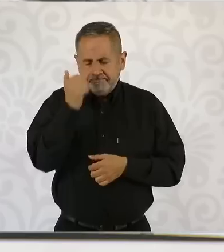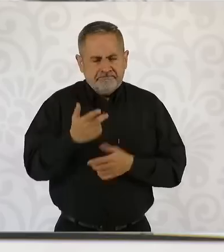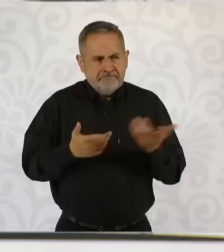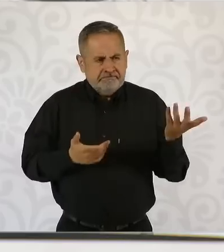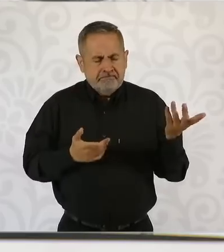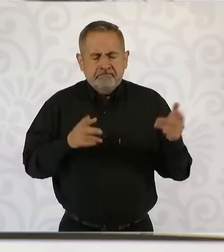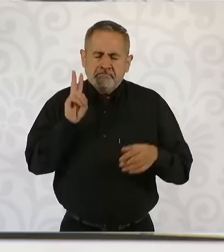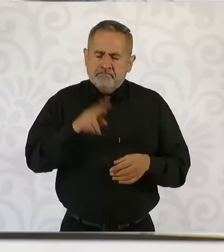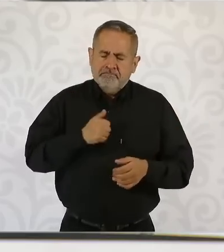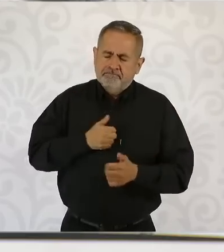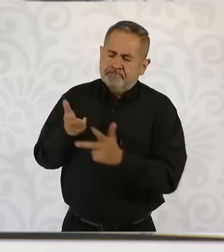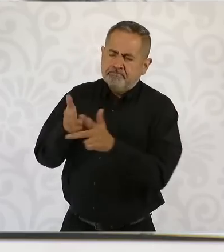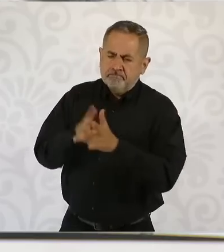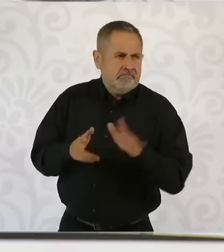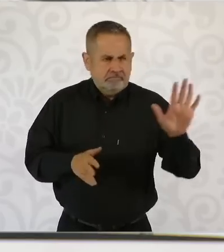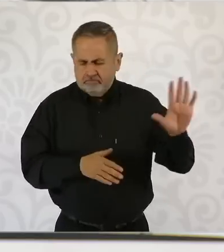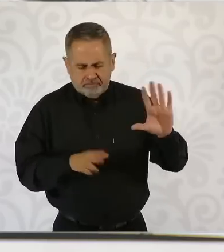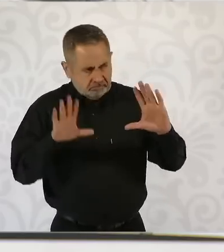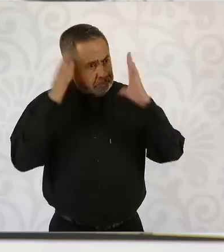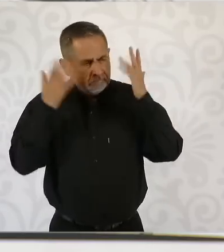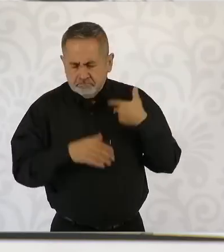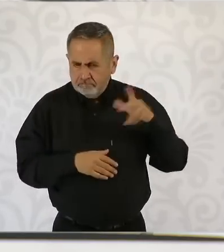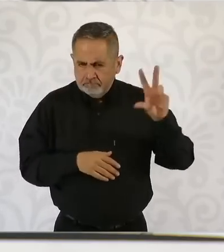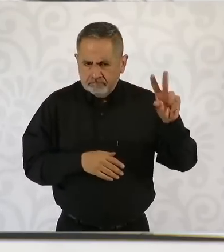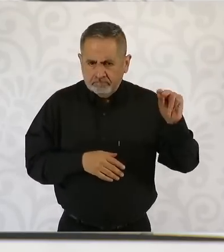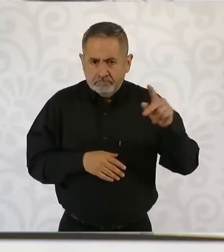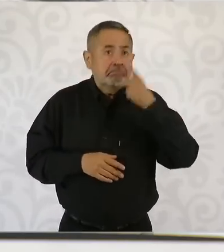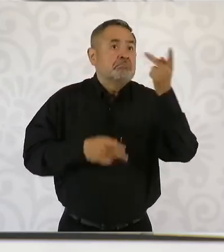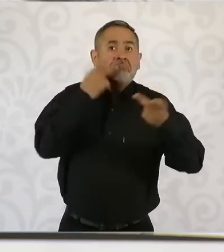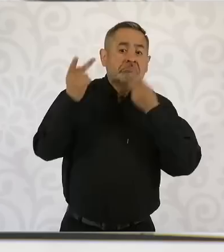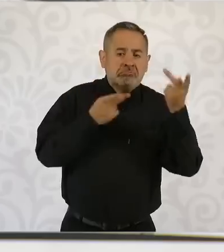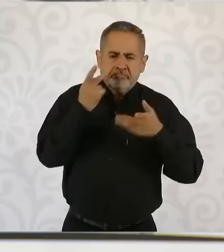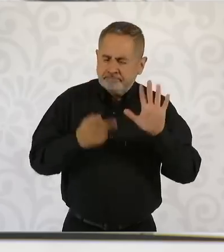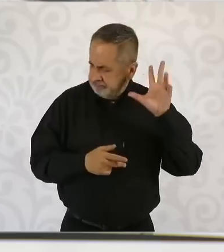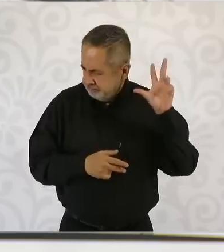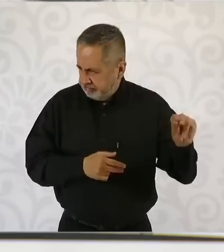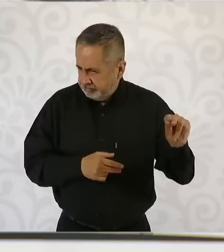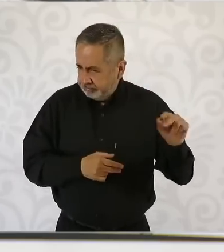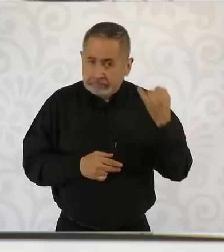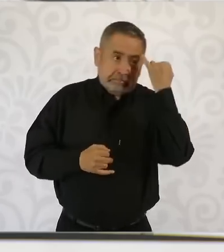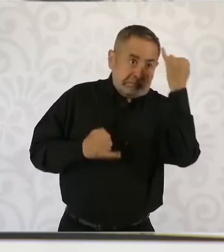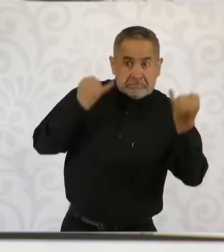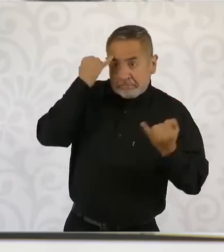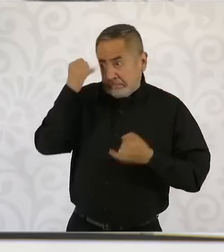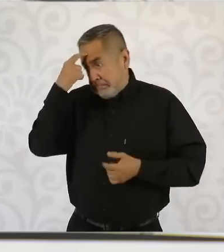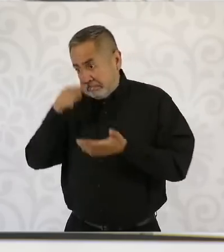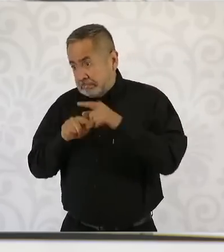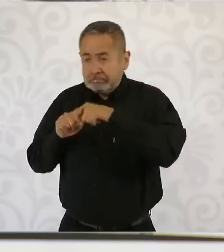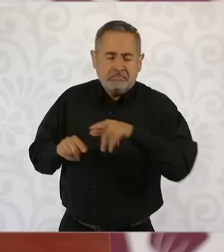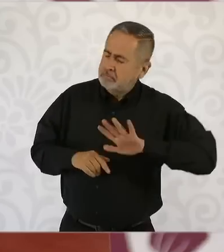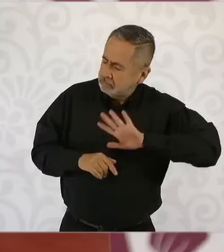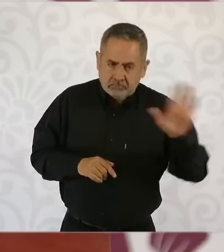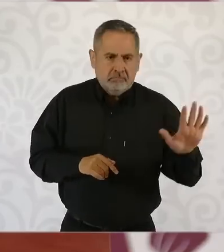homicidio. Entonces no se pueden hacer ninguna especulación hasta que no haya todas